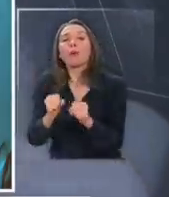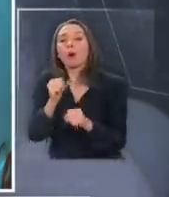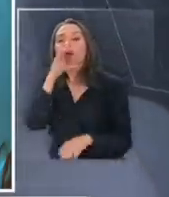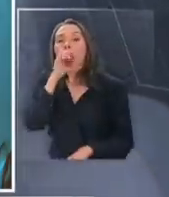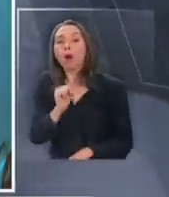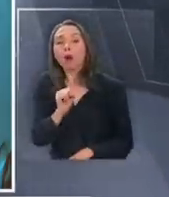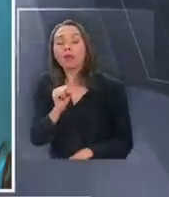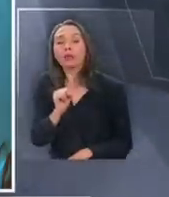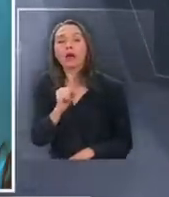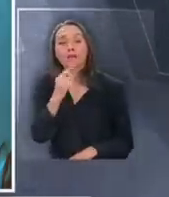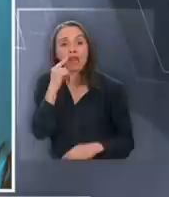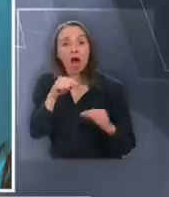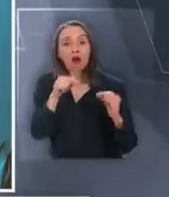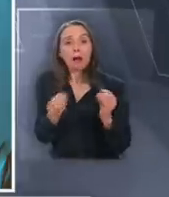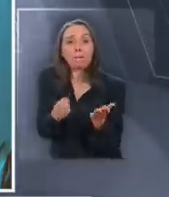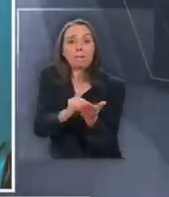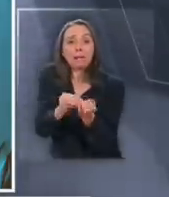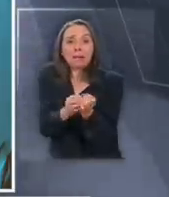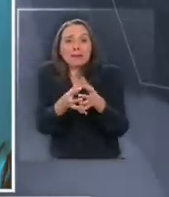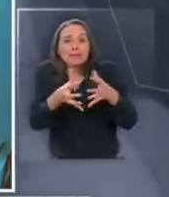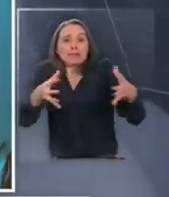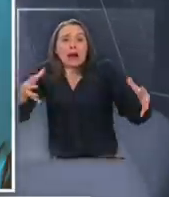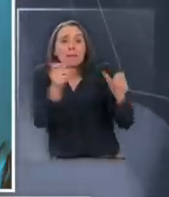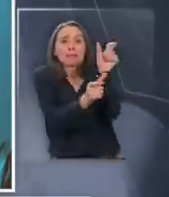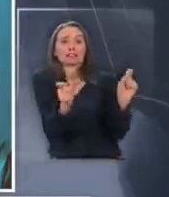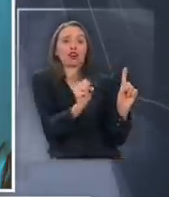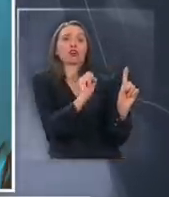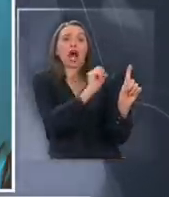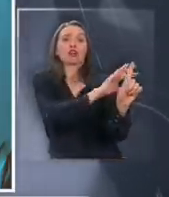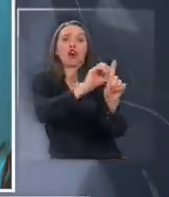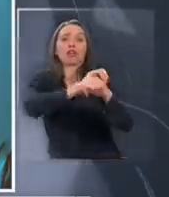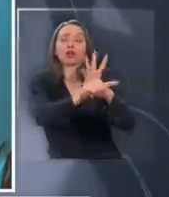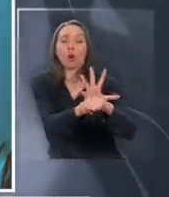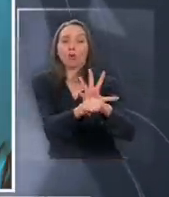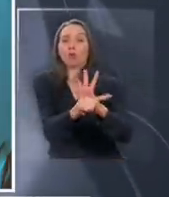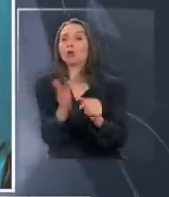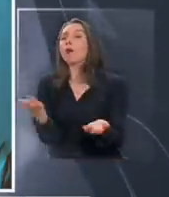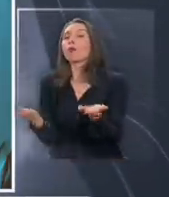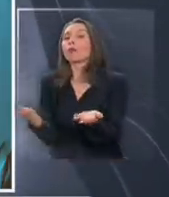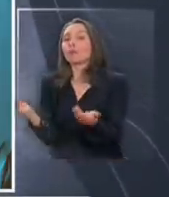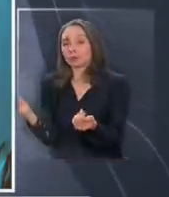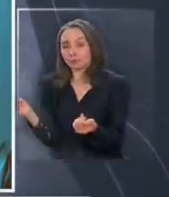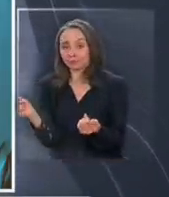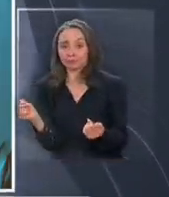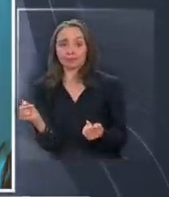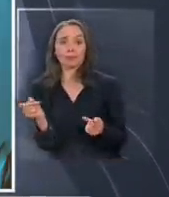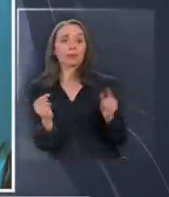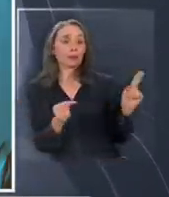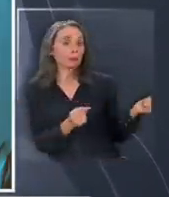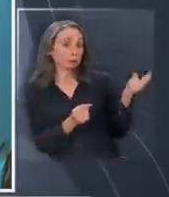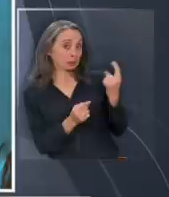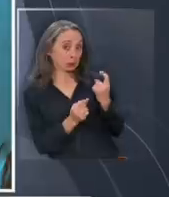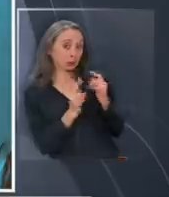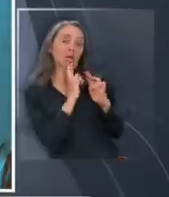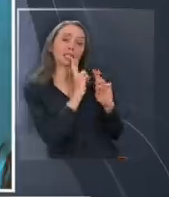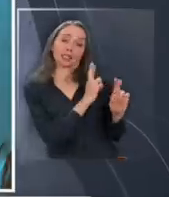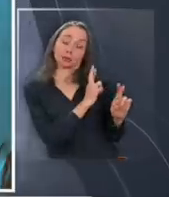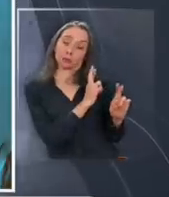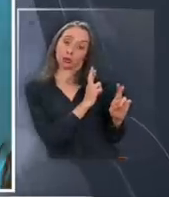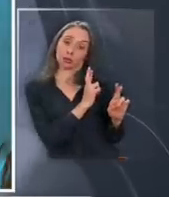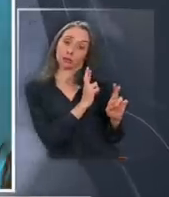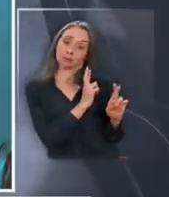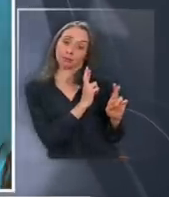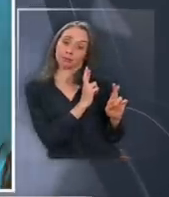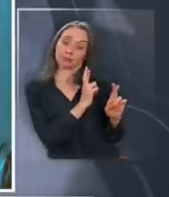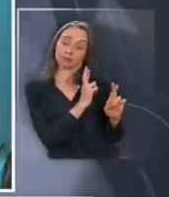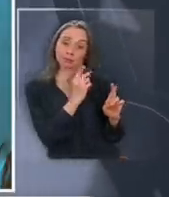sostener con este volumen creciente de contagios? Para responder a eso, uno puede ver lo